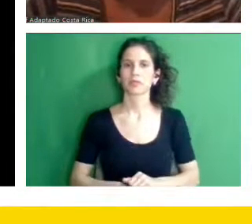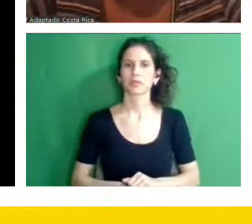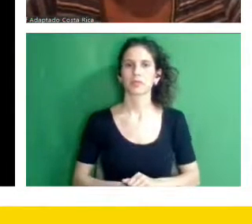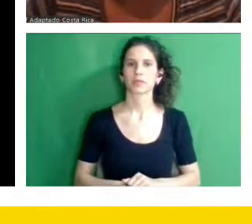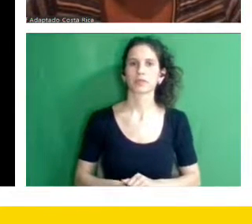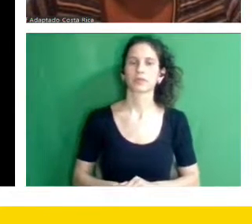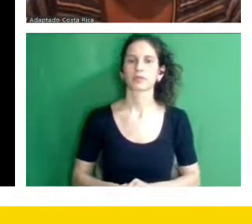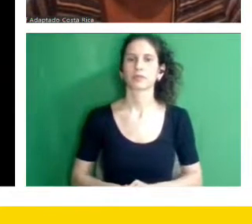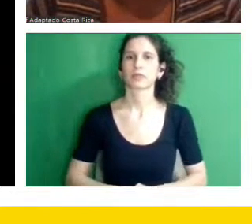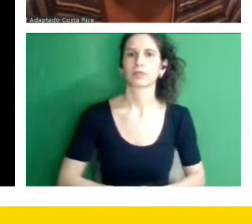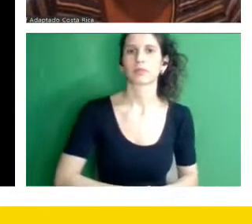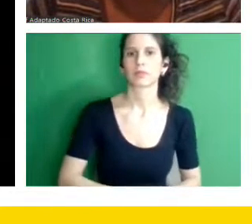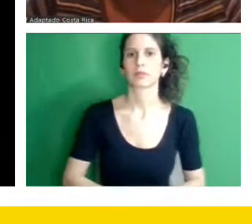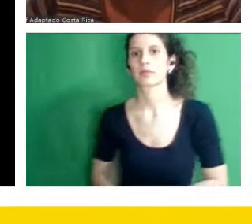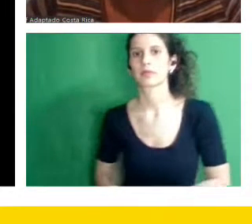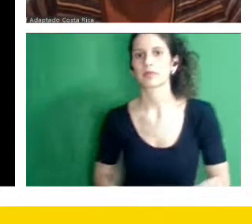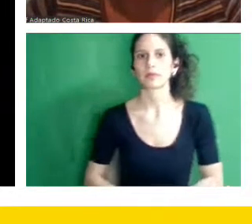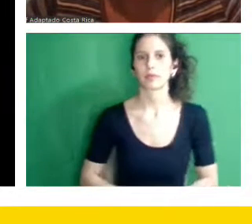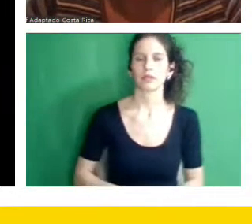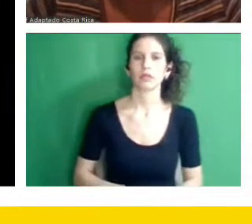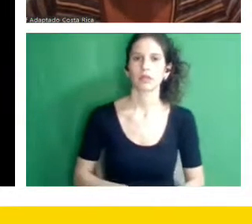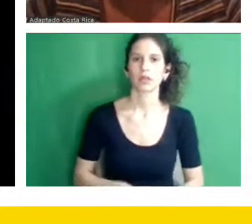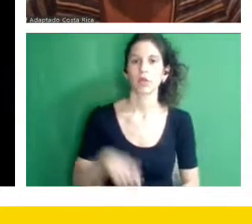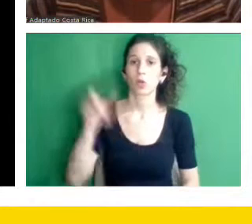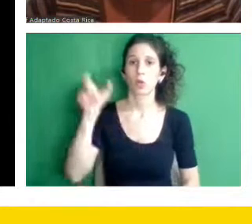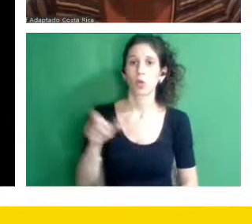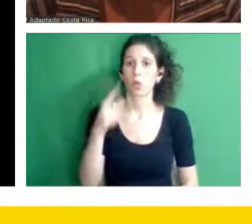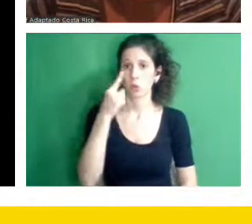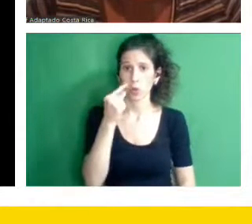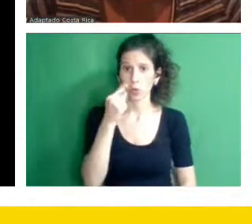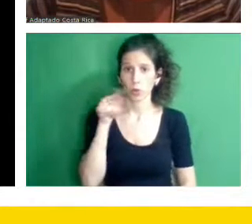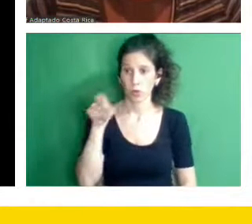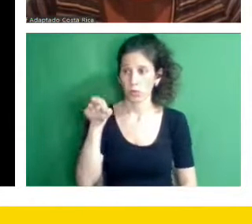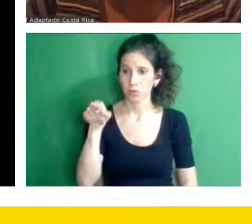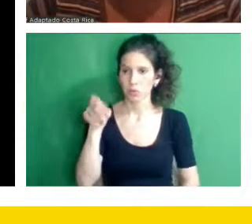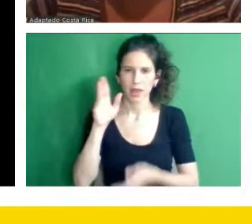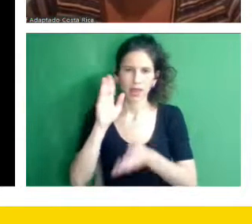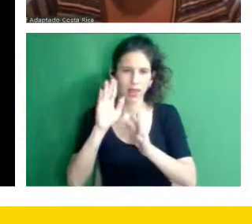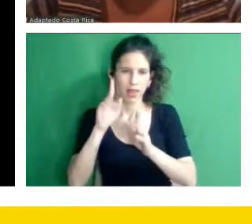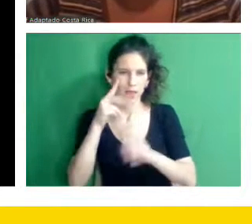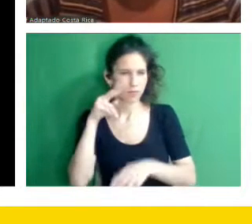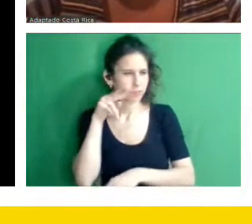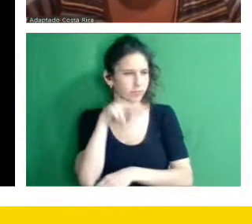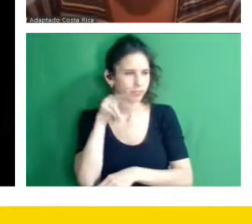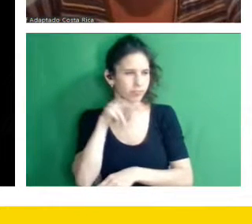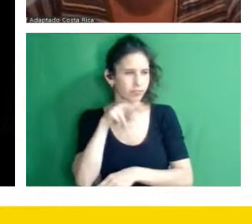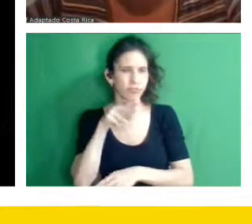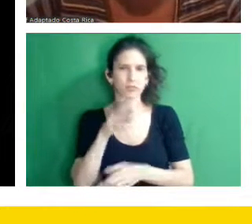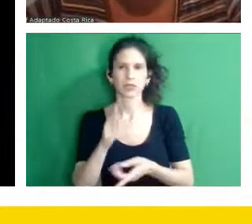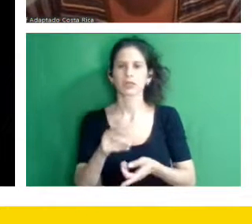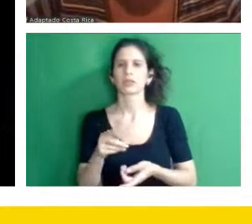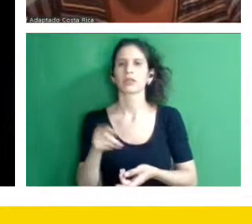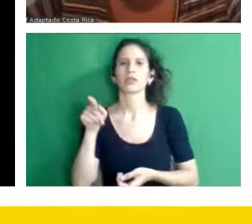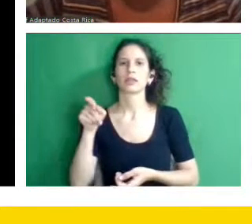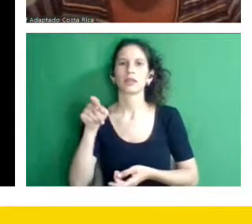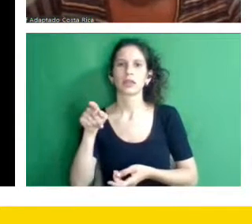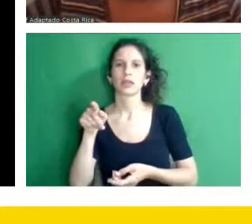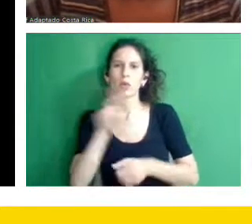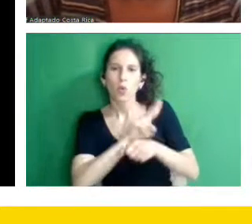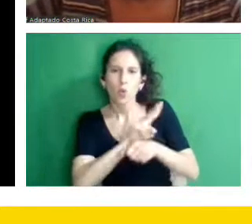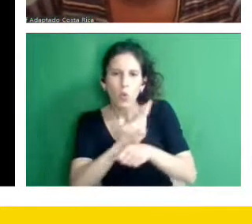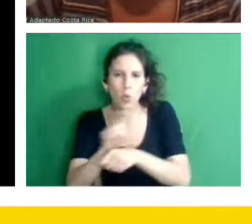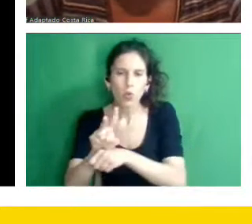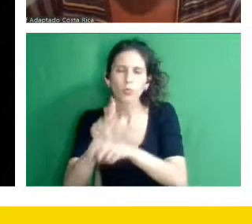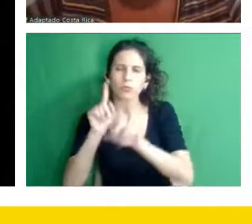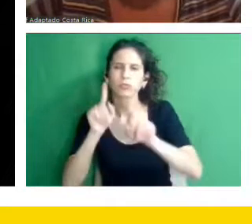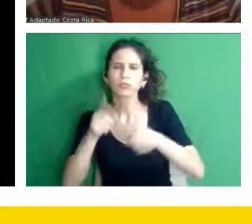de los entrenadores principales toda la vida, es una persona con muchísimo conocimiento del surfing,